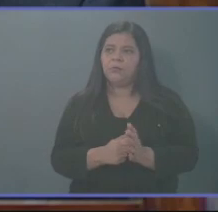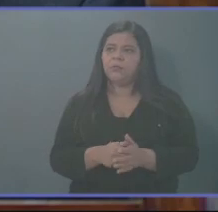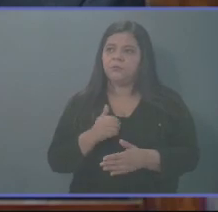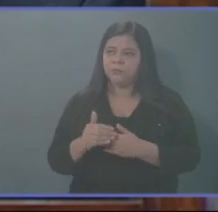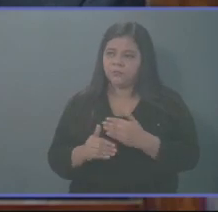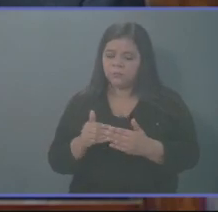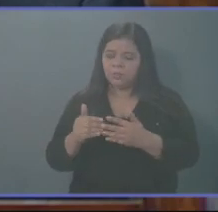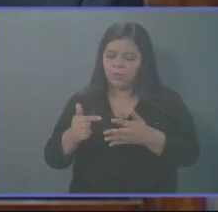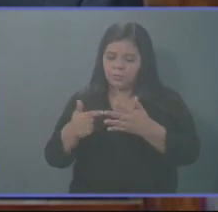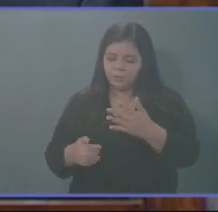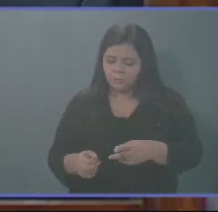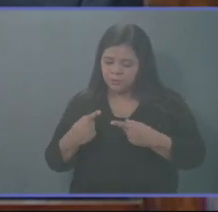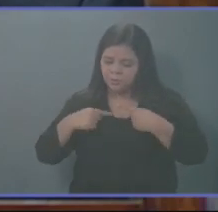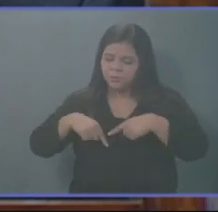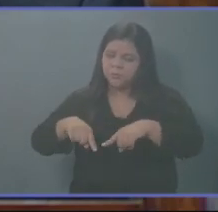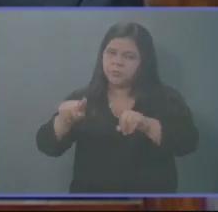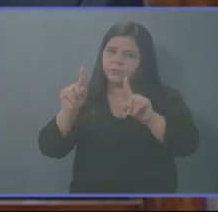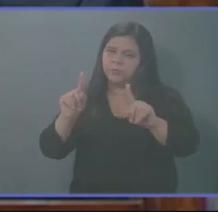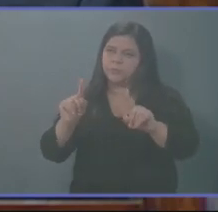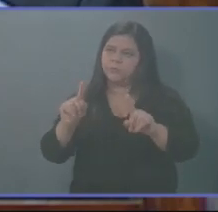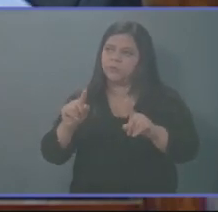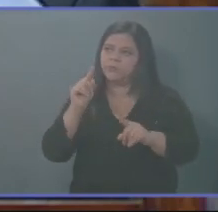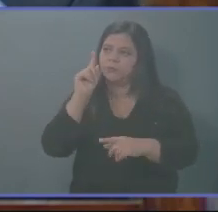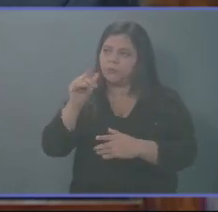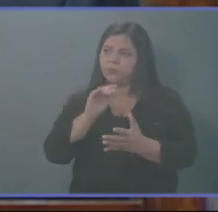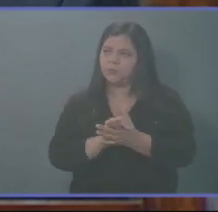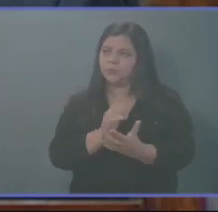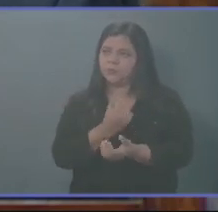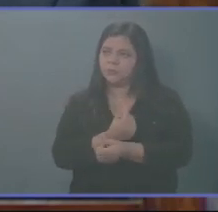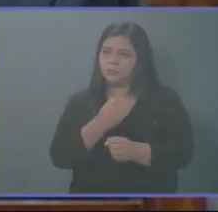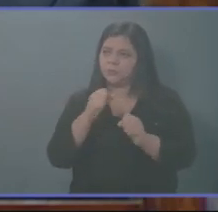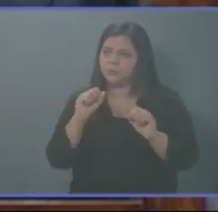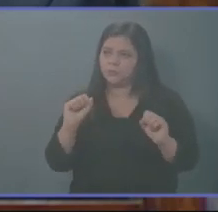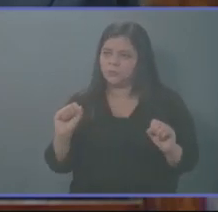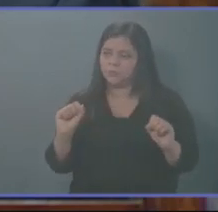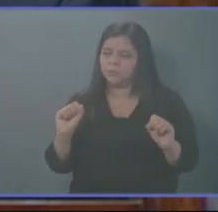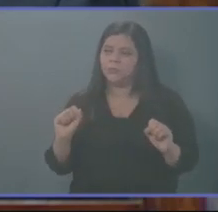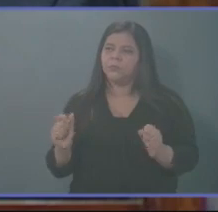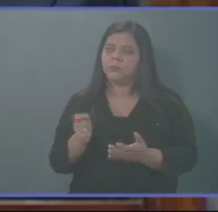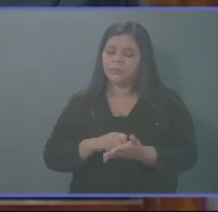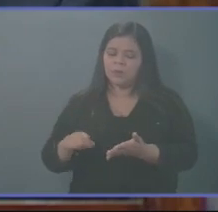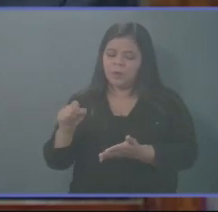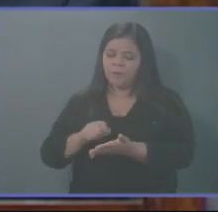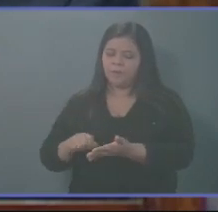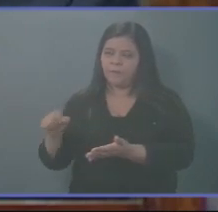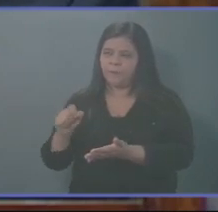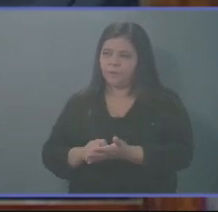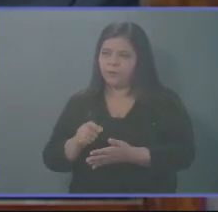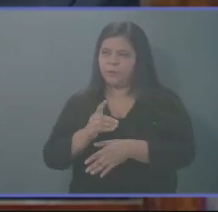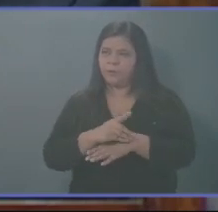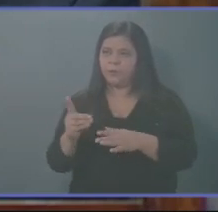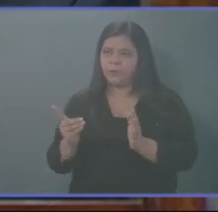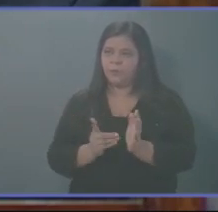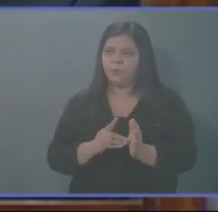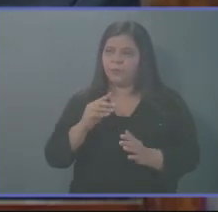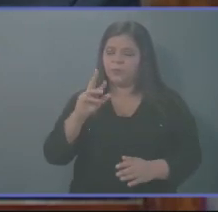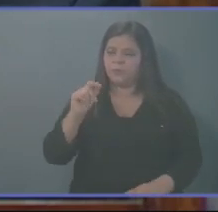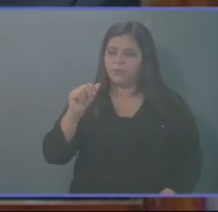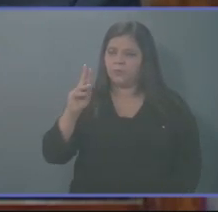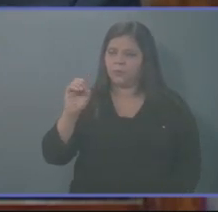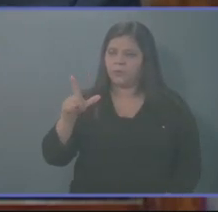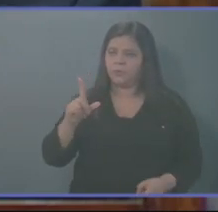los efectos legales pertinentes. Dio su unión libertad y tiene la firma de los diputados Raúl Beltrán Bonilla,